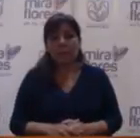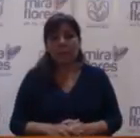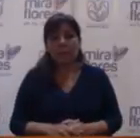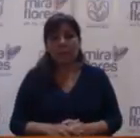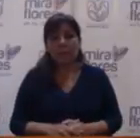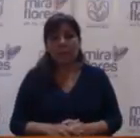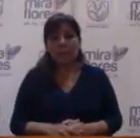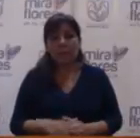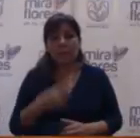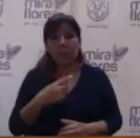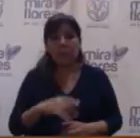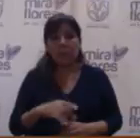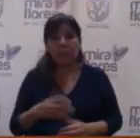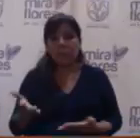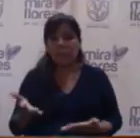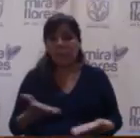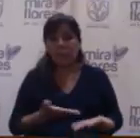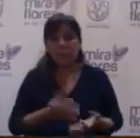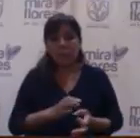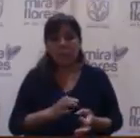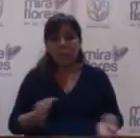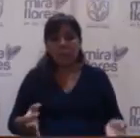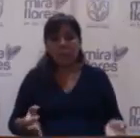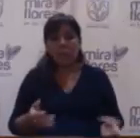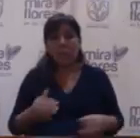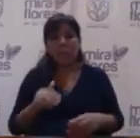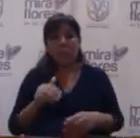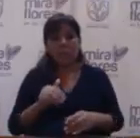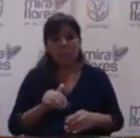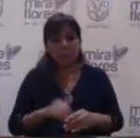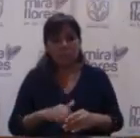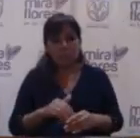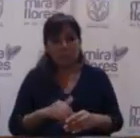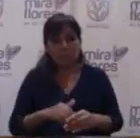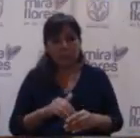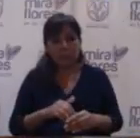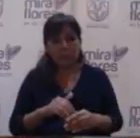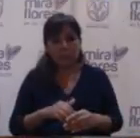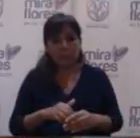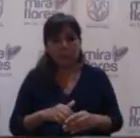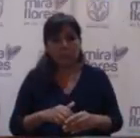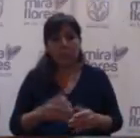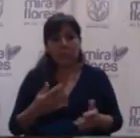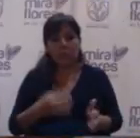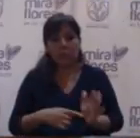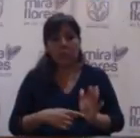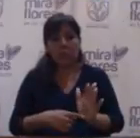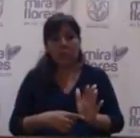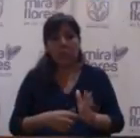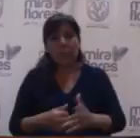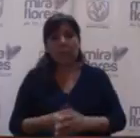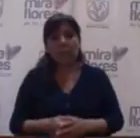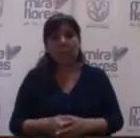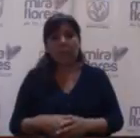Ofrezco el uso de la palabra. Si no hay debate, procederemos a votar. Aquellos miembros del consejo que estén a favor, si no han expresado en señal de conformidad.